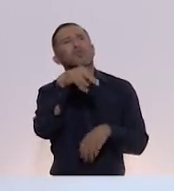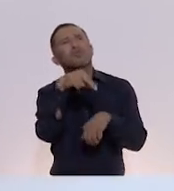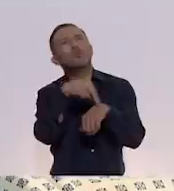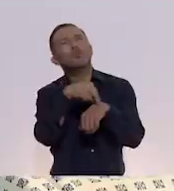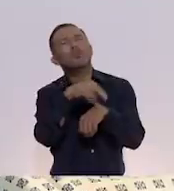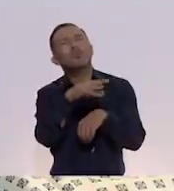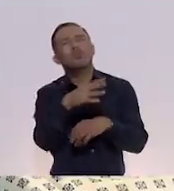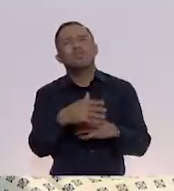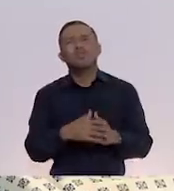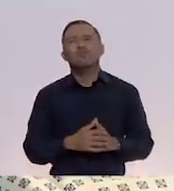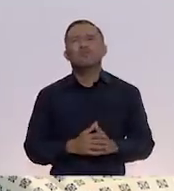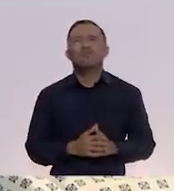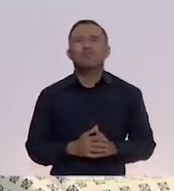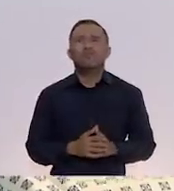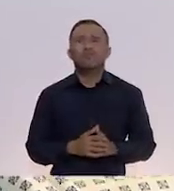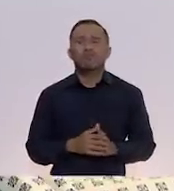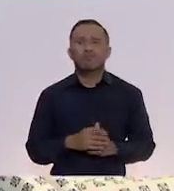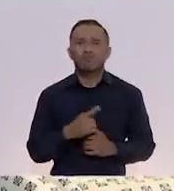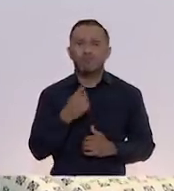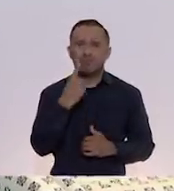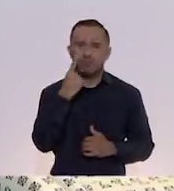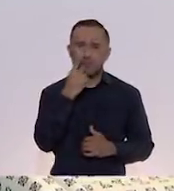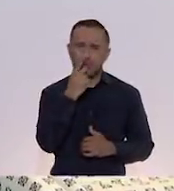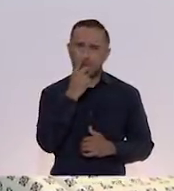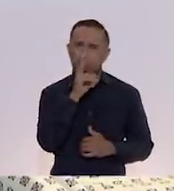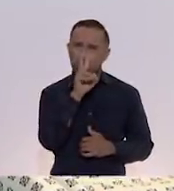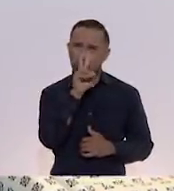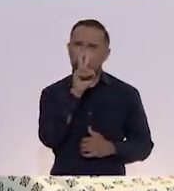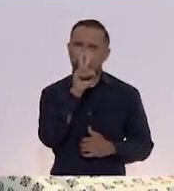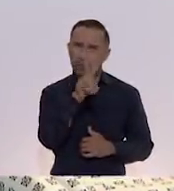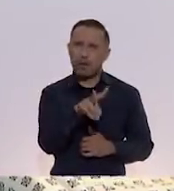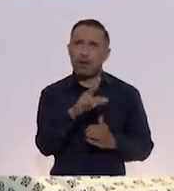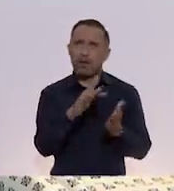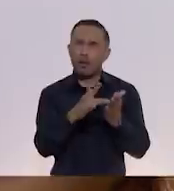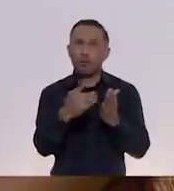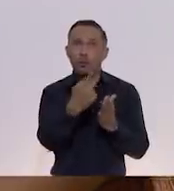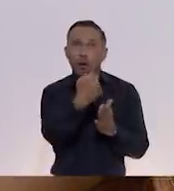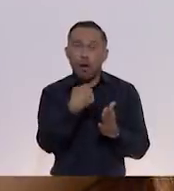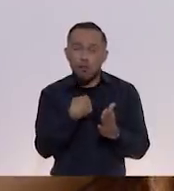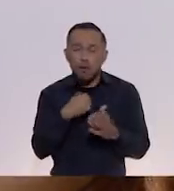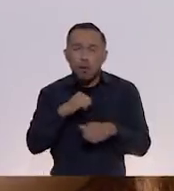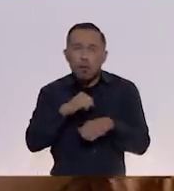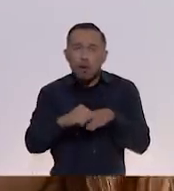mire, yo la verdad quiero agradecerle por haber aceptado operarme.